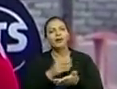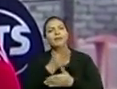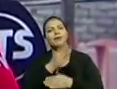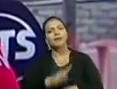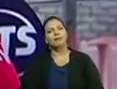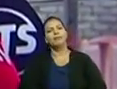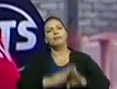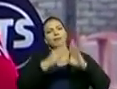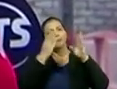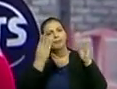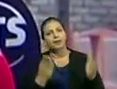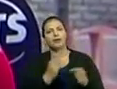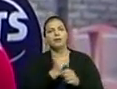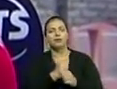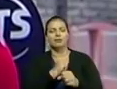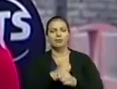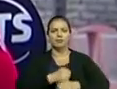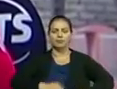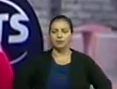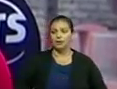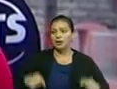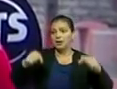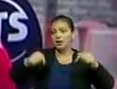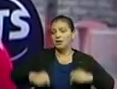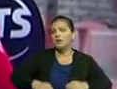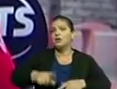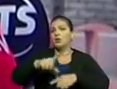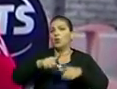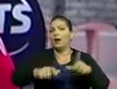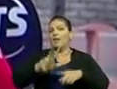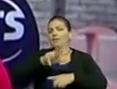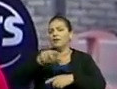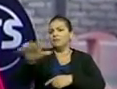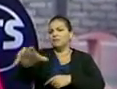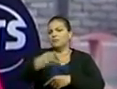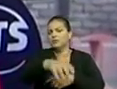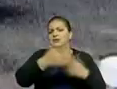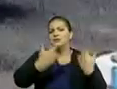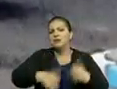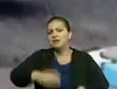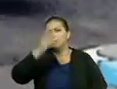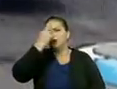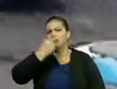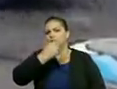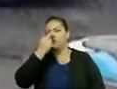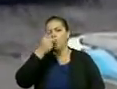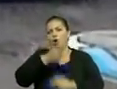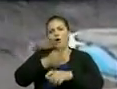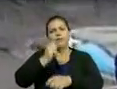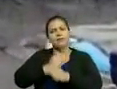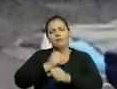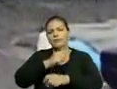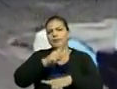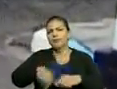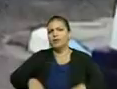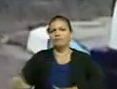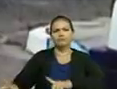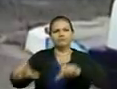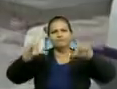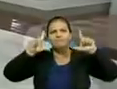llevamos tres lugares de estos centros clandestinos clausurados. Informó Roselena Vascones.